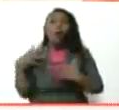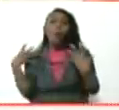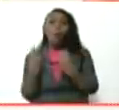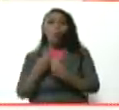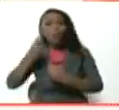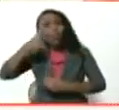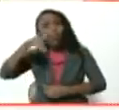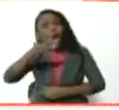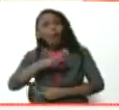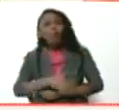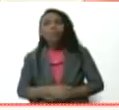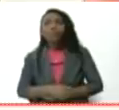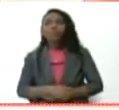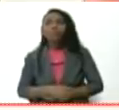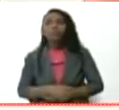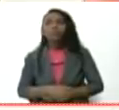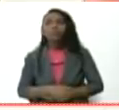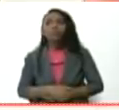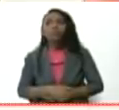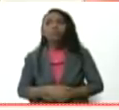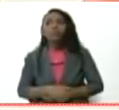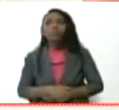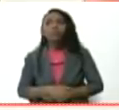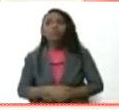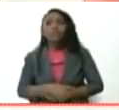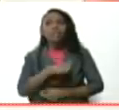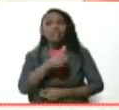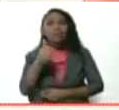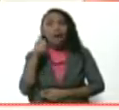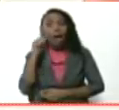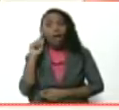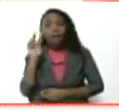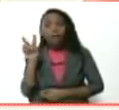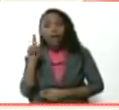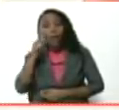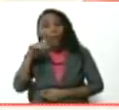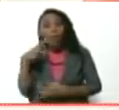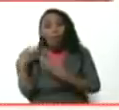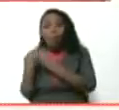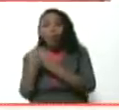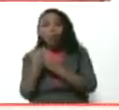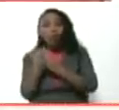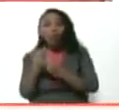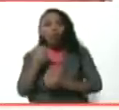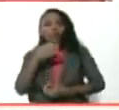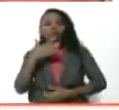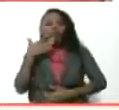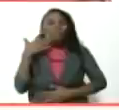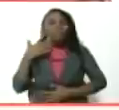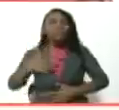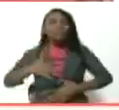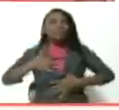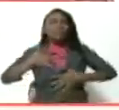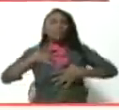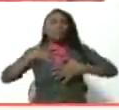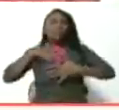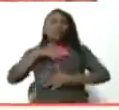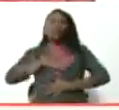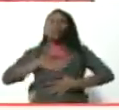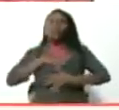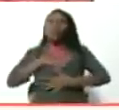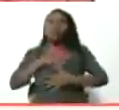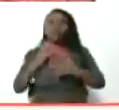pueblo. Y uno, cada vez que camina junto al pueblo, sale con la moral a millón, cargado